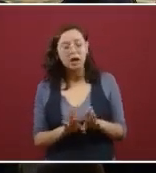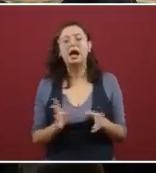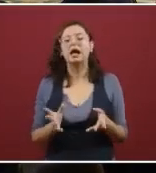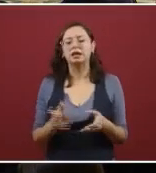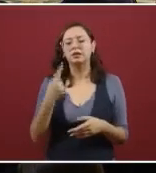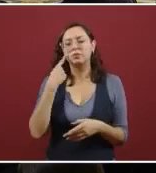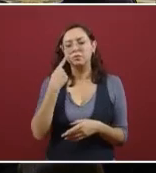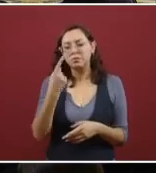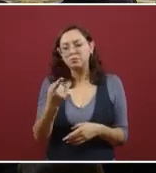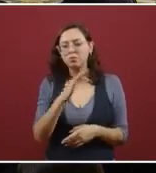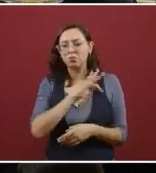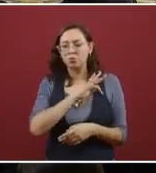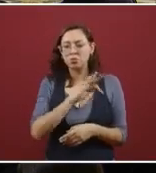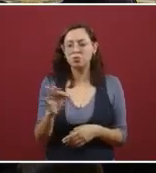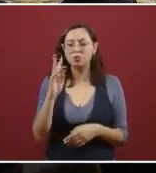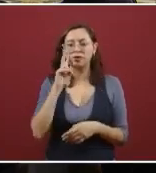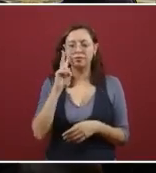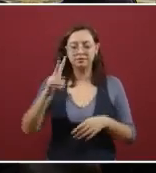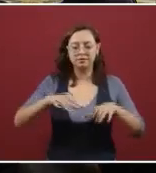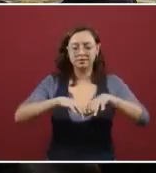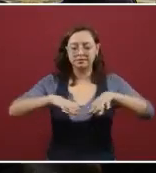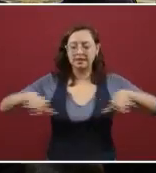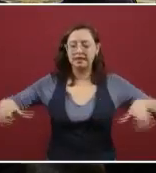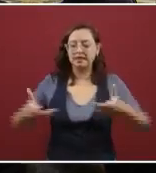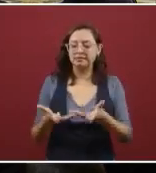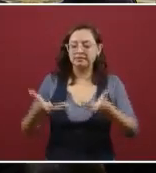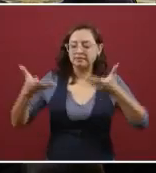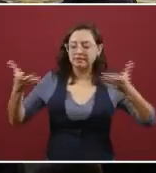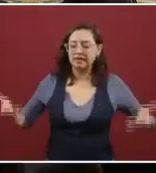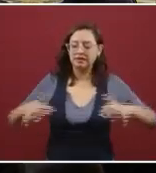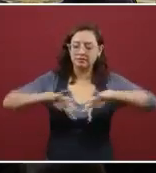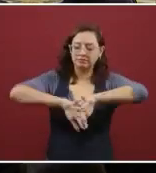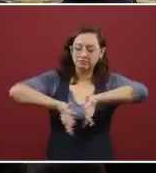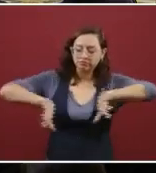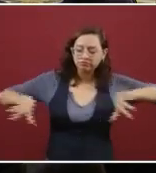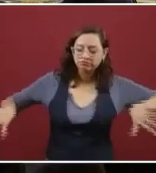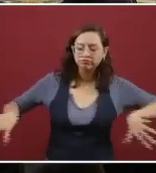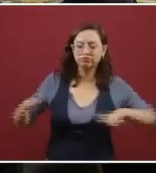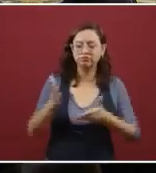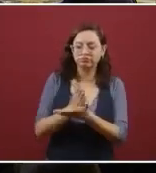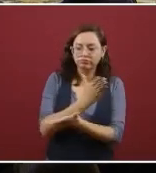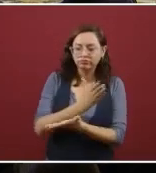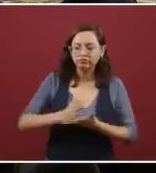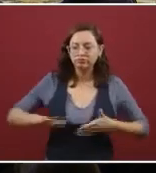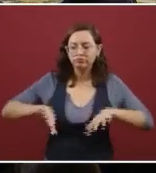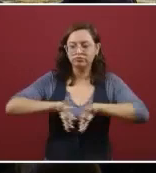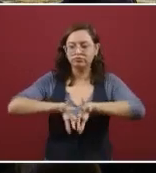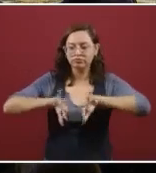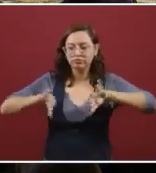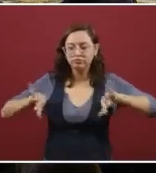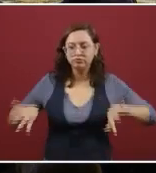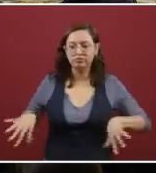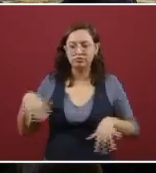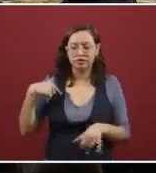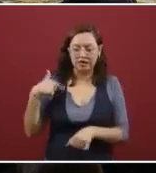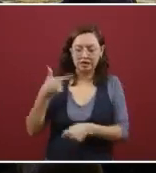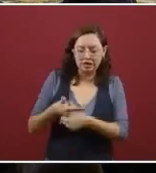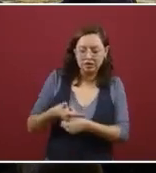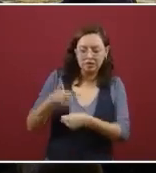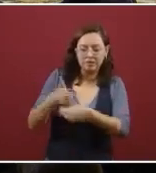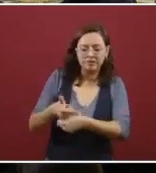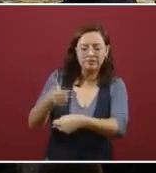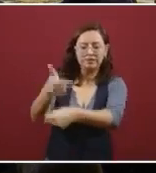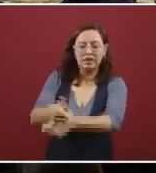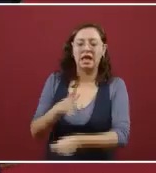cómo se descubre el ducto, se limpia, se le quita la tierra, aquí están las tomas clandestinas,